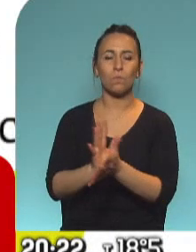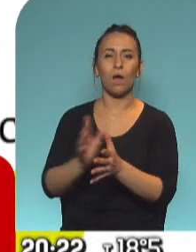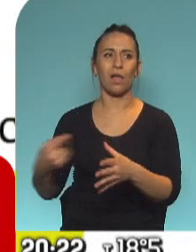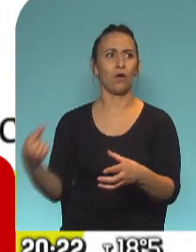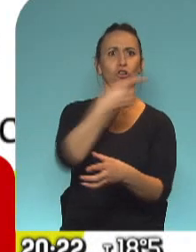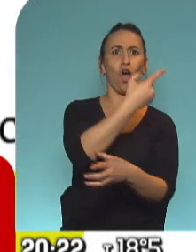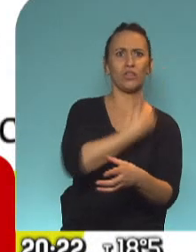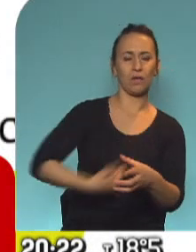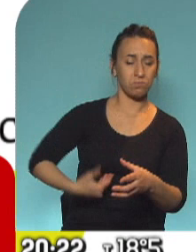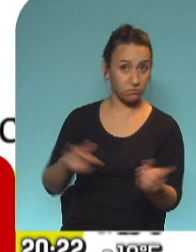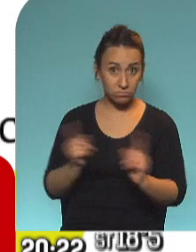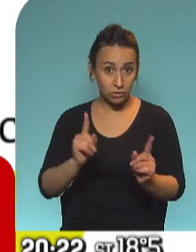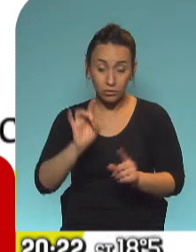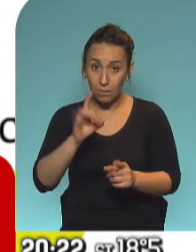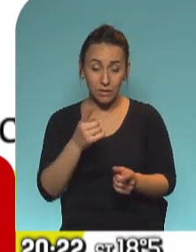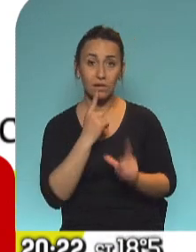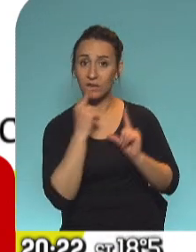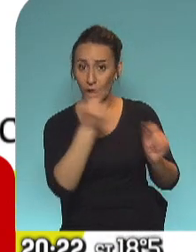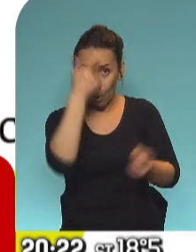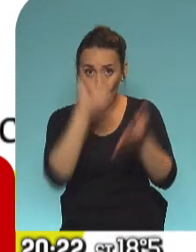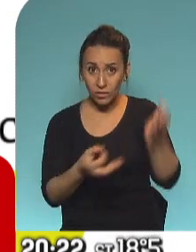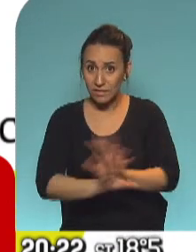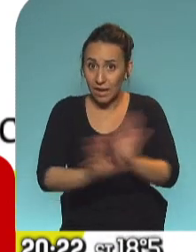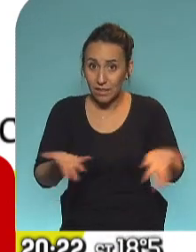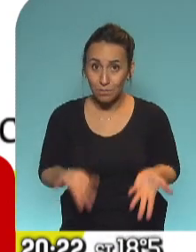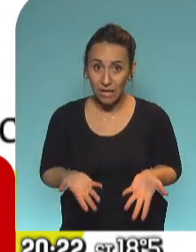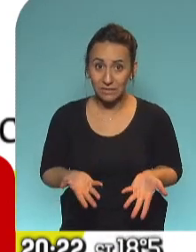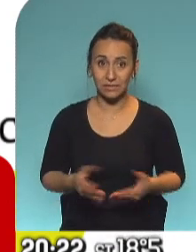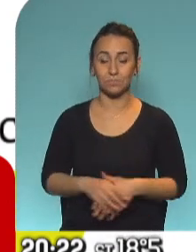era reclamar justicia, y acaso ese haya sido el peor de sus pecados. Seguiremos con